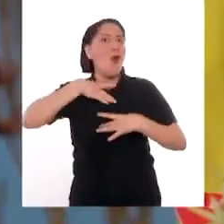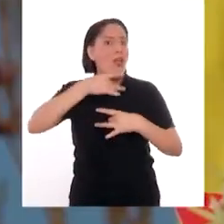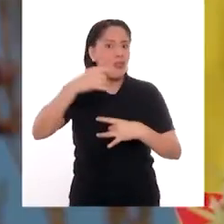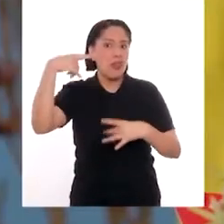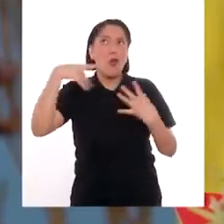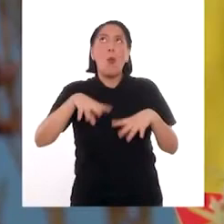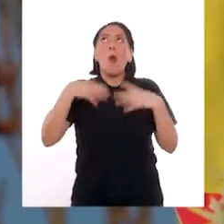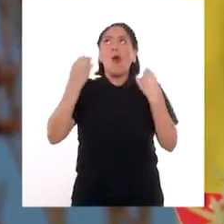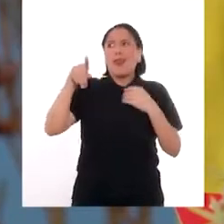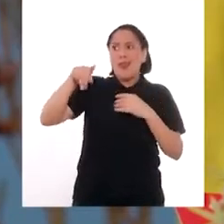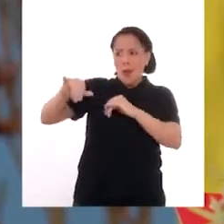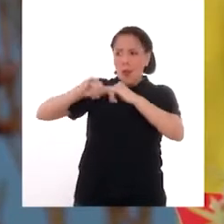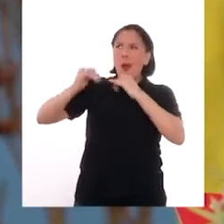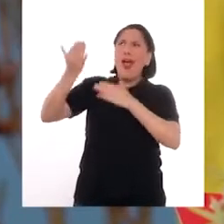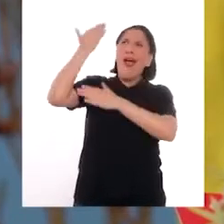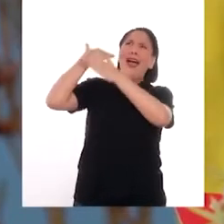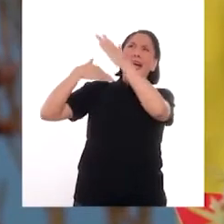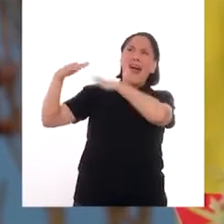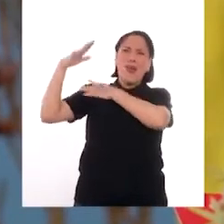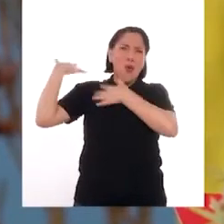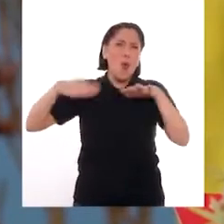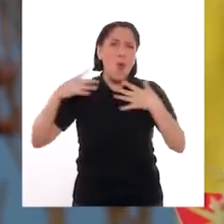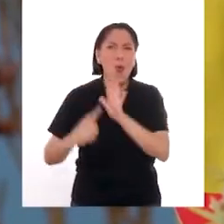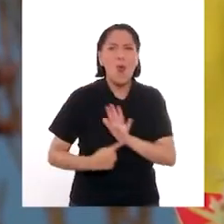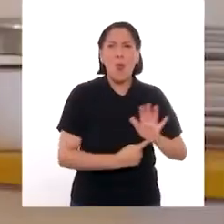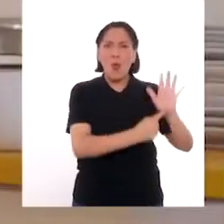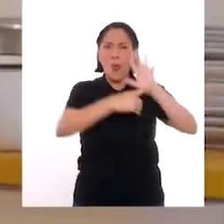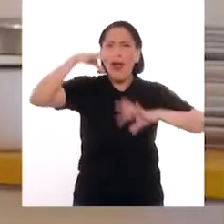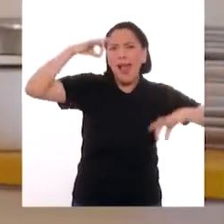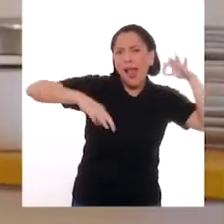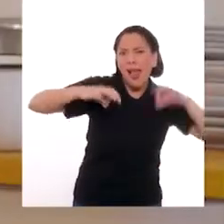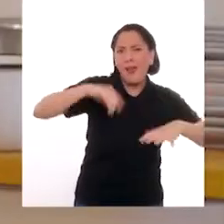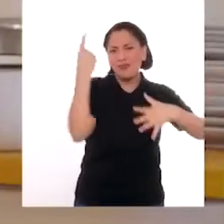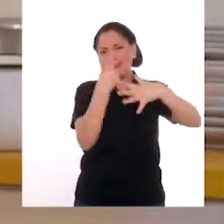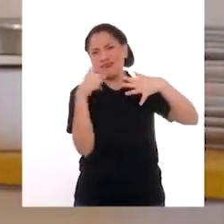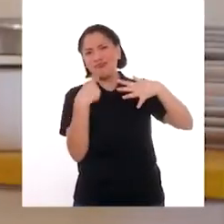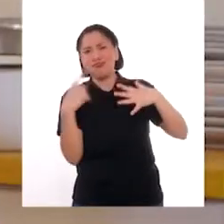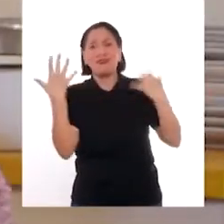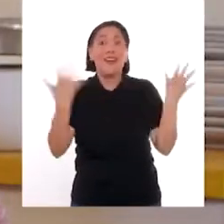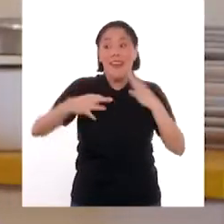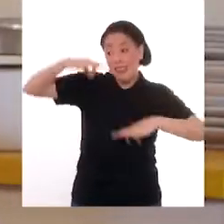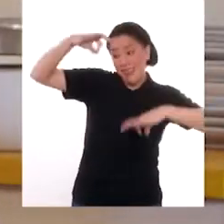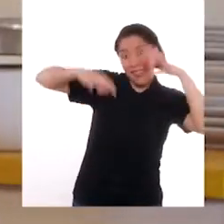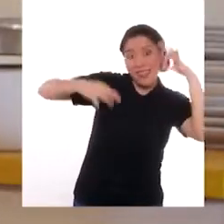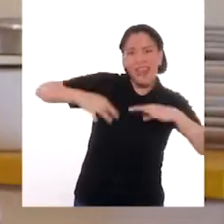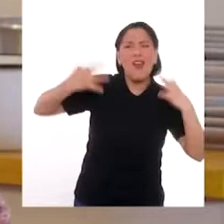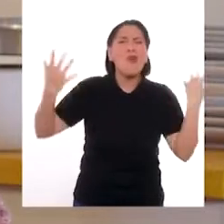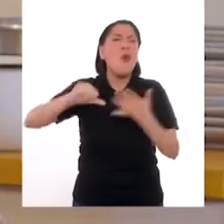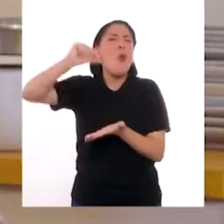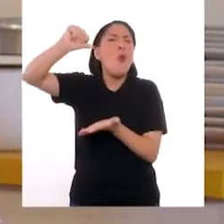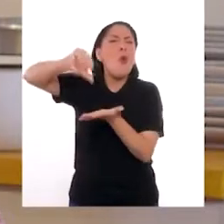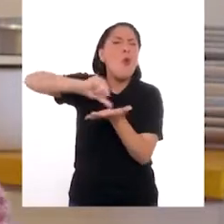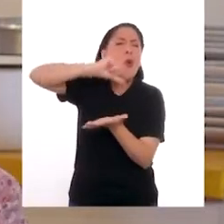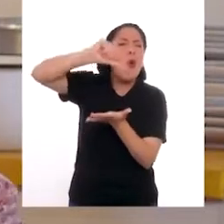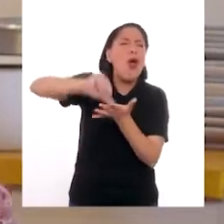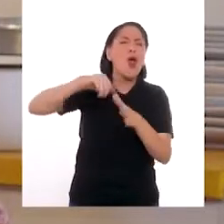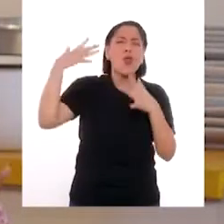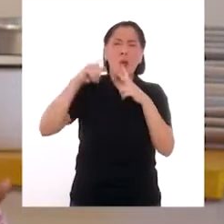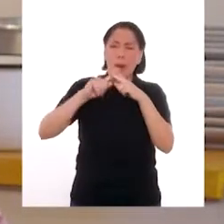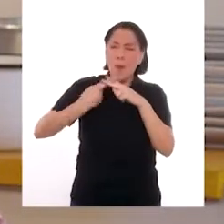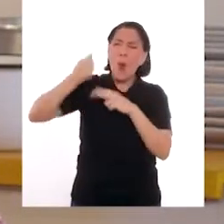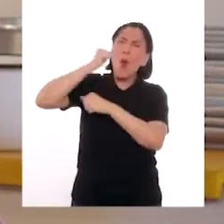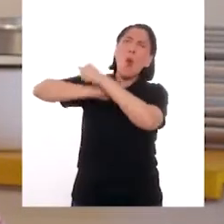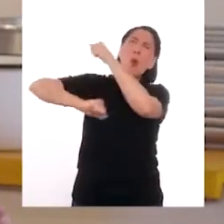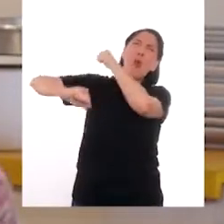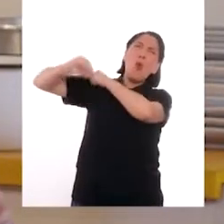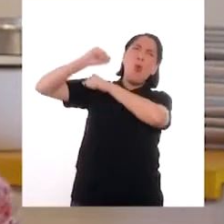sabe, porque a mi edad estaba en todas las obras del colegio. Ay, hijita, así es. El teatro es un arte que tiene miles